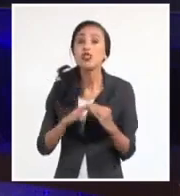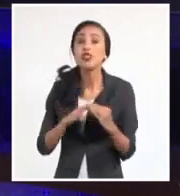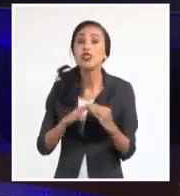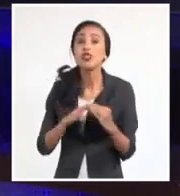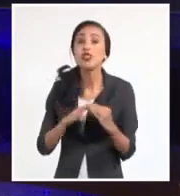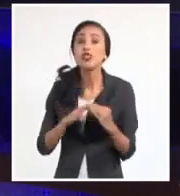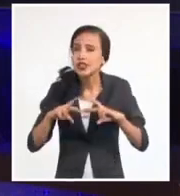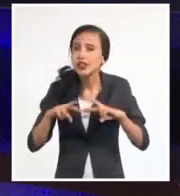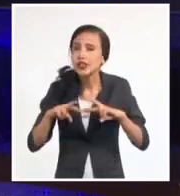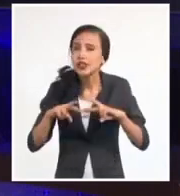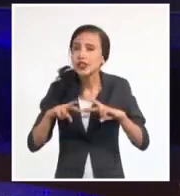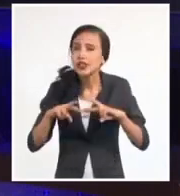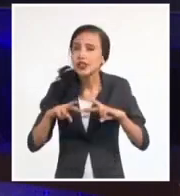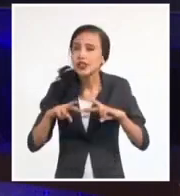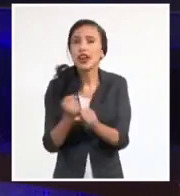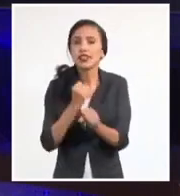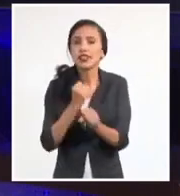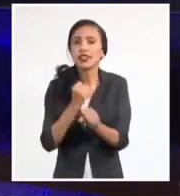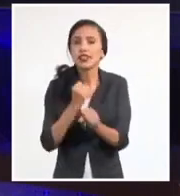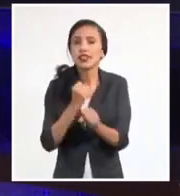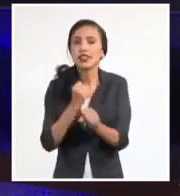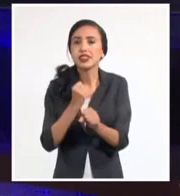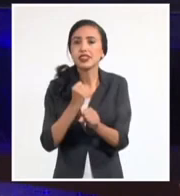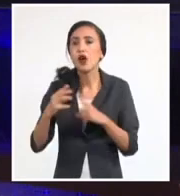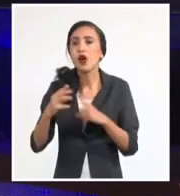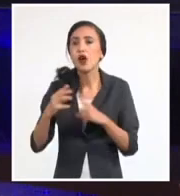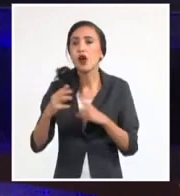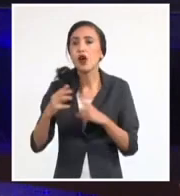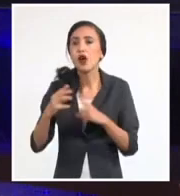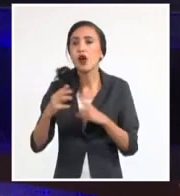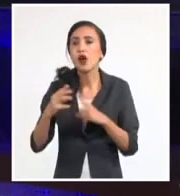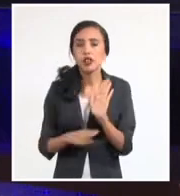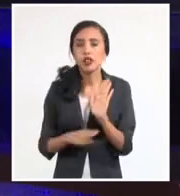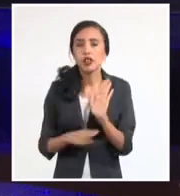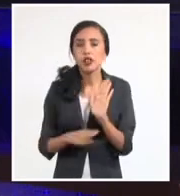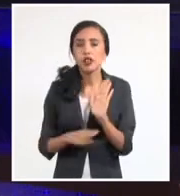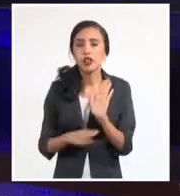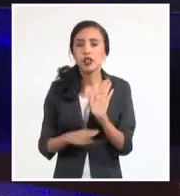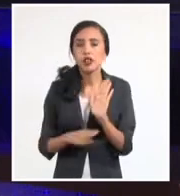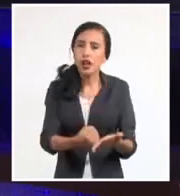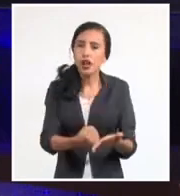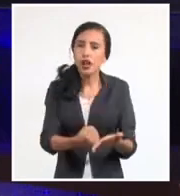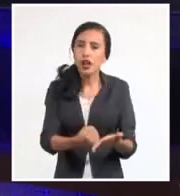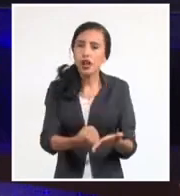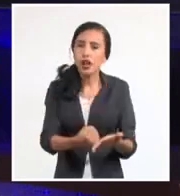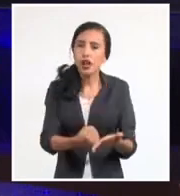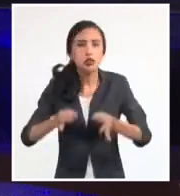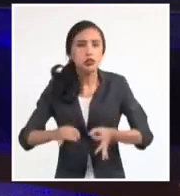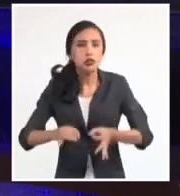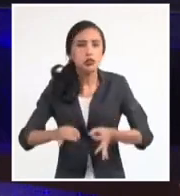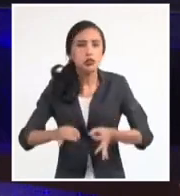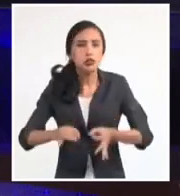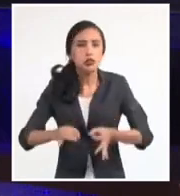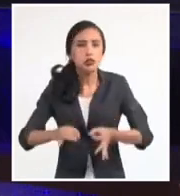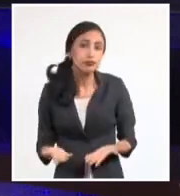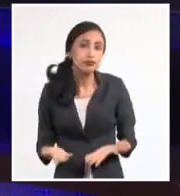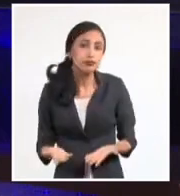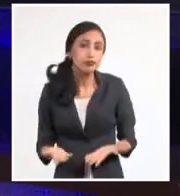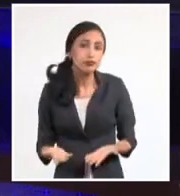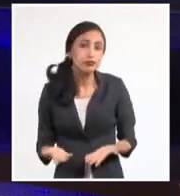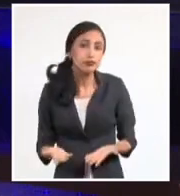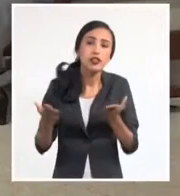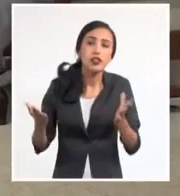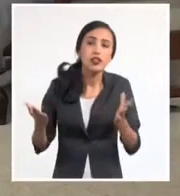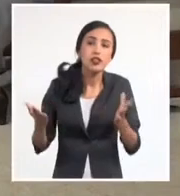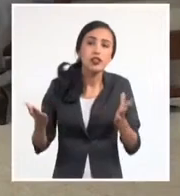retomar medidas que puedan ayudar al despegue de la industria azucarera, teniendo en cuenta que desde